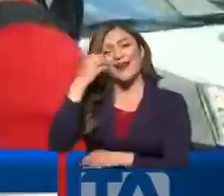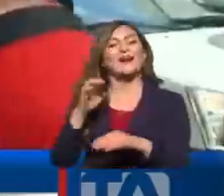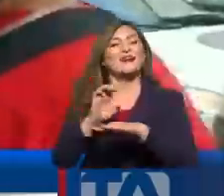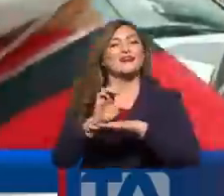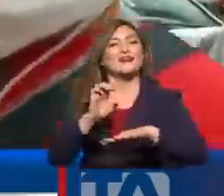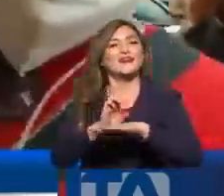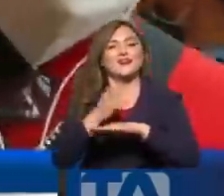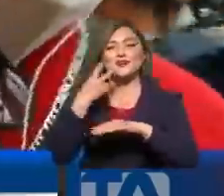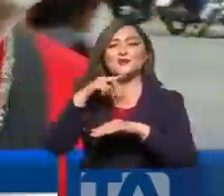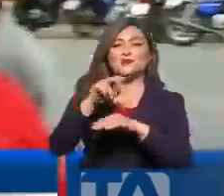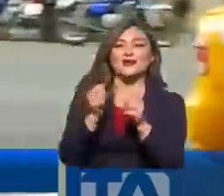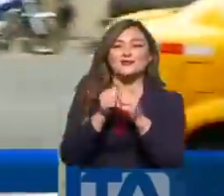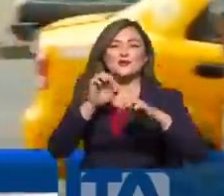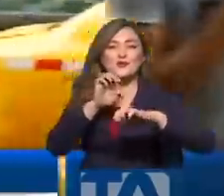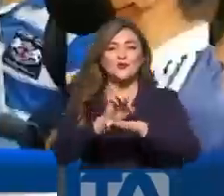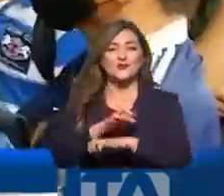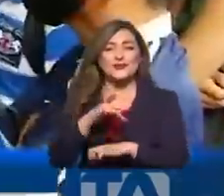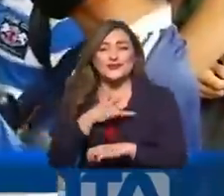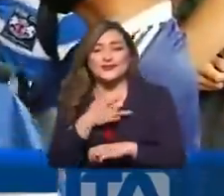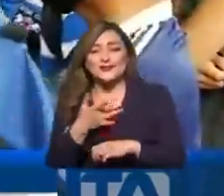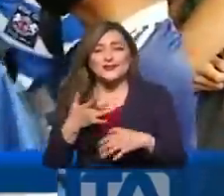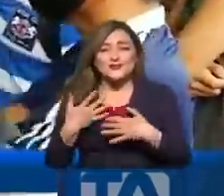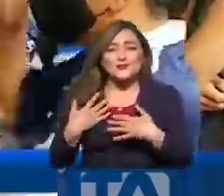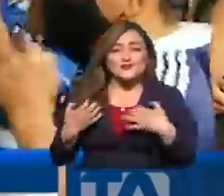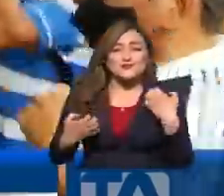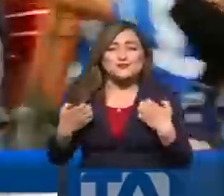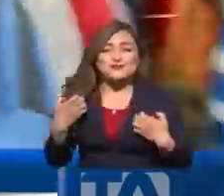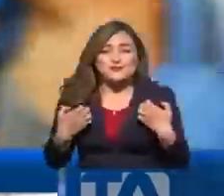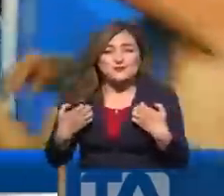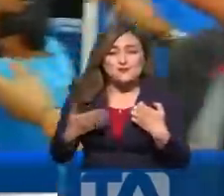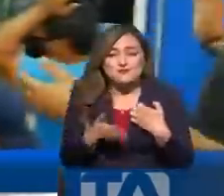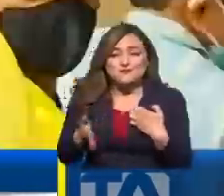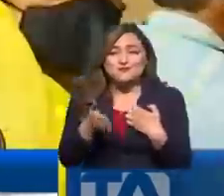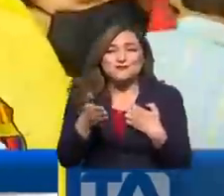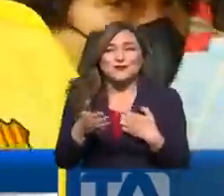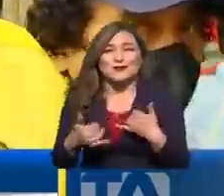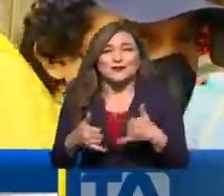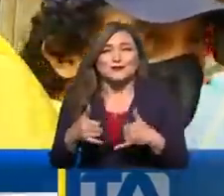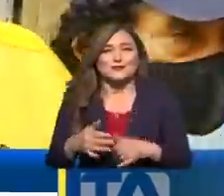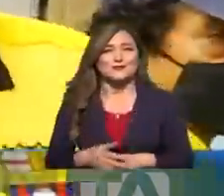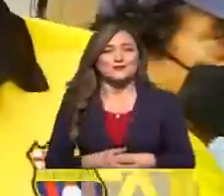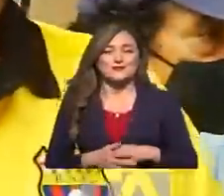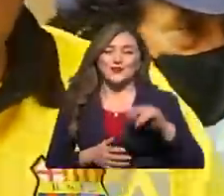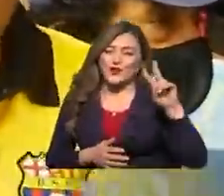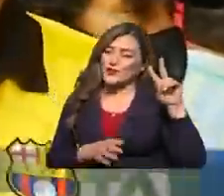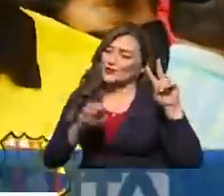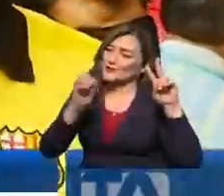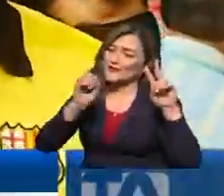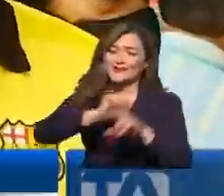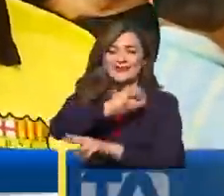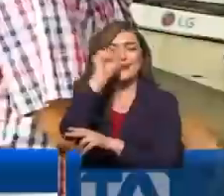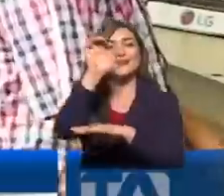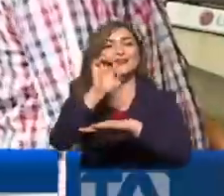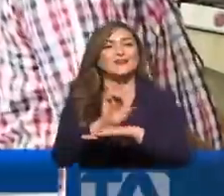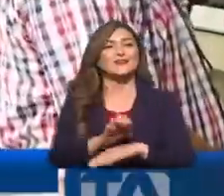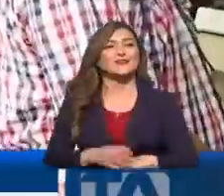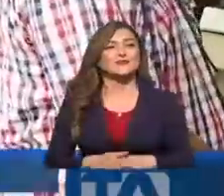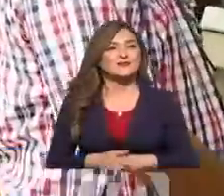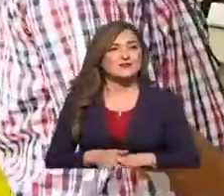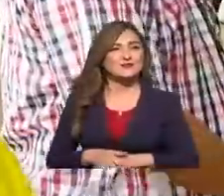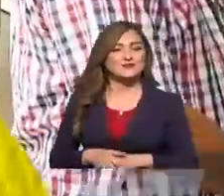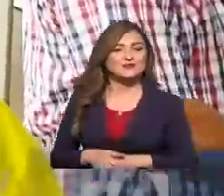para emocionarse con el pitazo inicial y luego con cada jugada. 2-0 gana Ecuador, 2-0 Ecuador. Gol